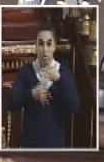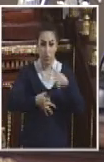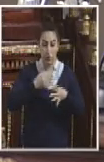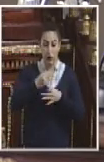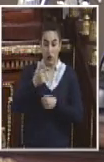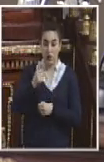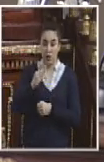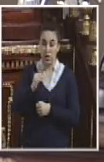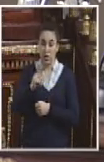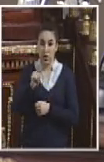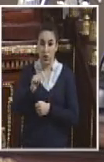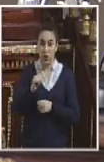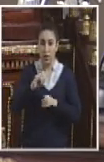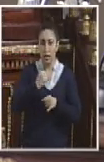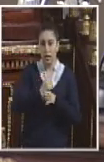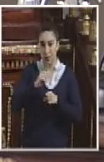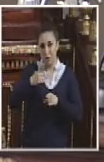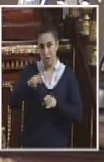Gaceta Parlamentaria.